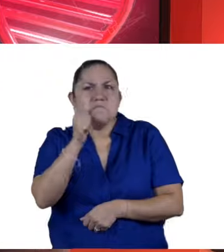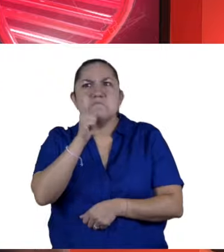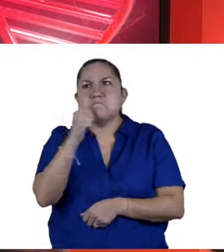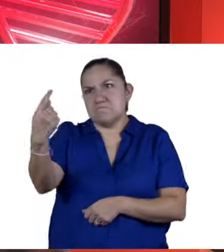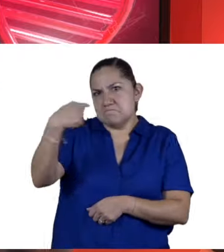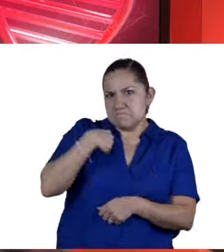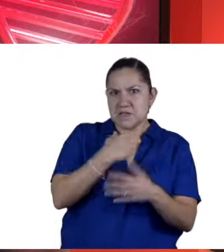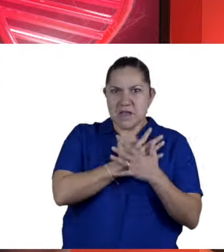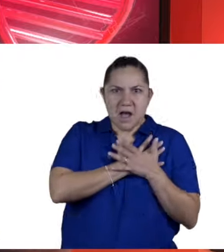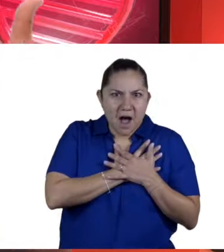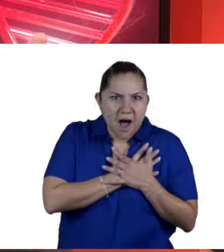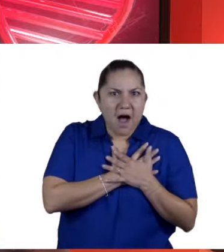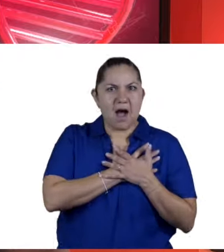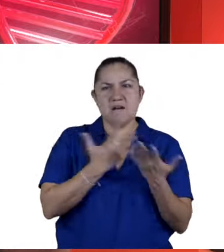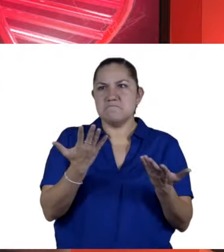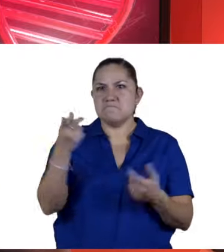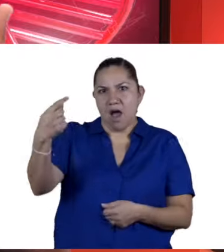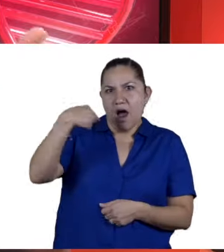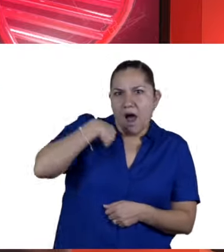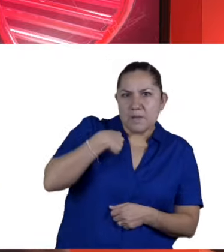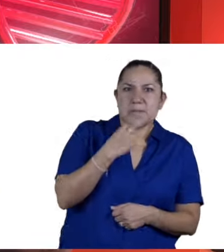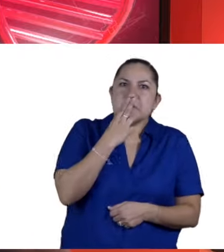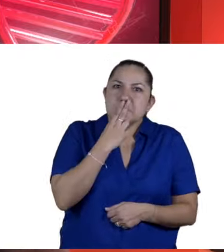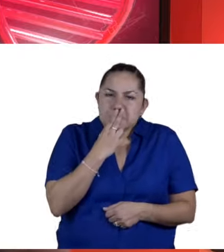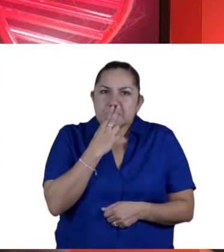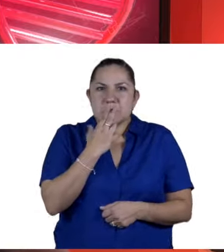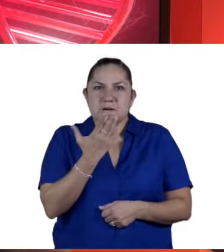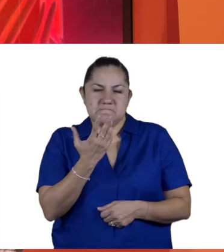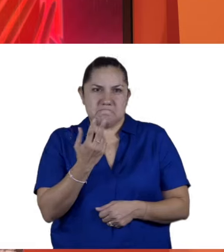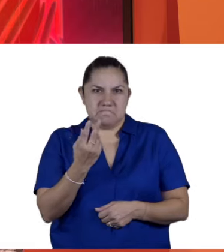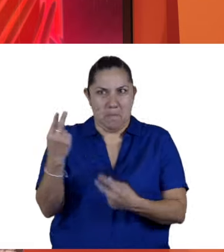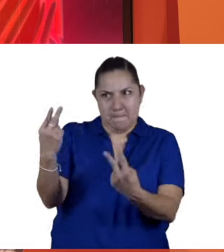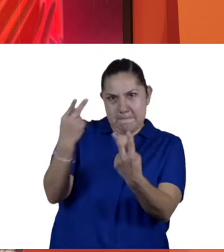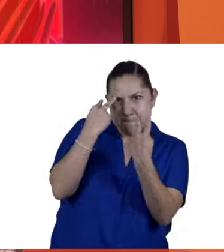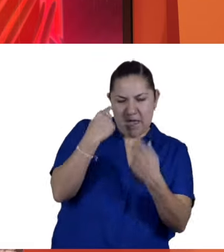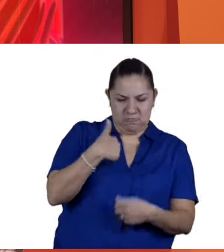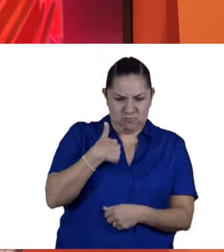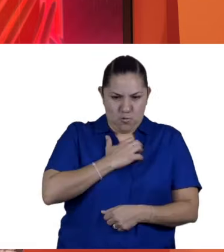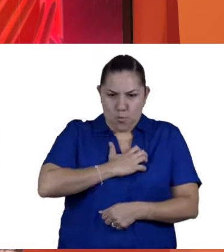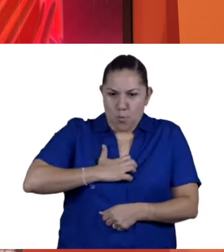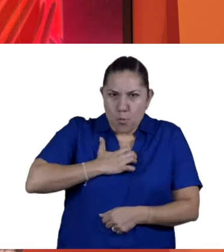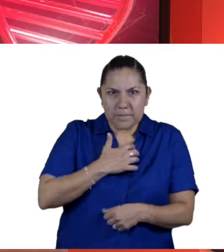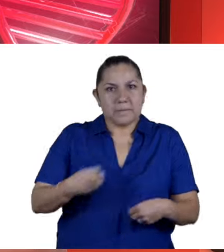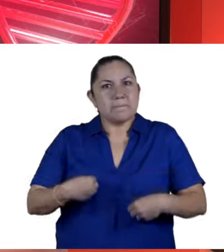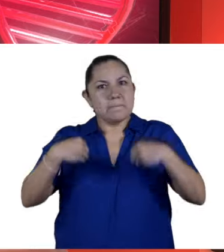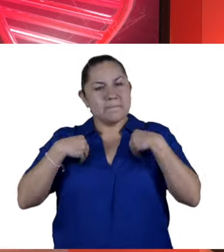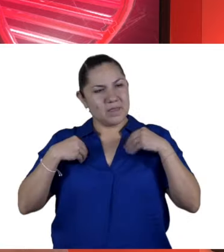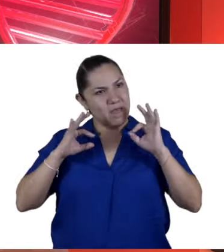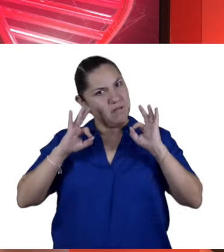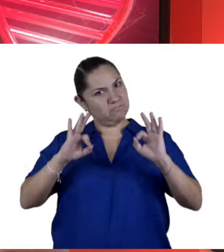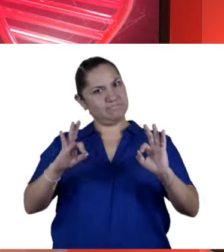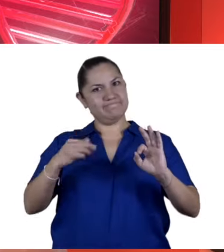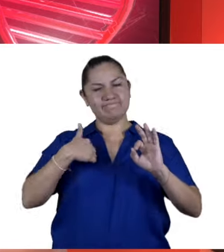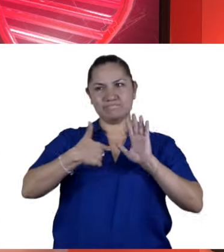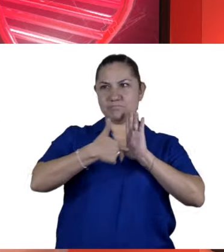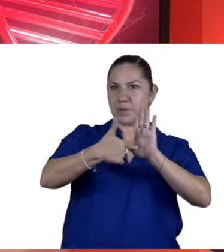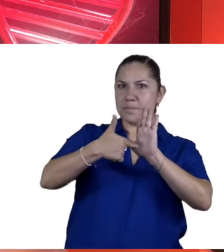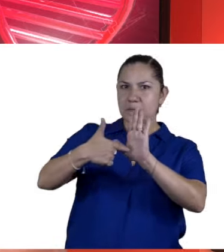ama, va comprendiendo las cosas, pero al verme contento y al verme disfrutón de la vida,